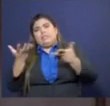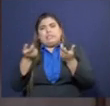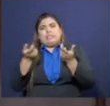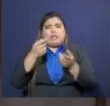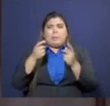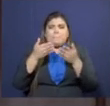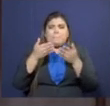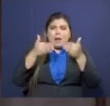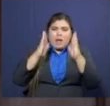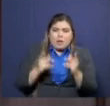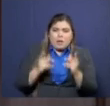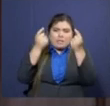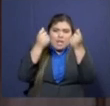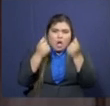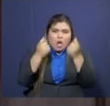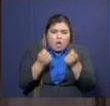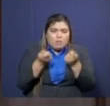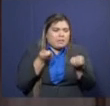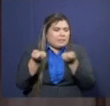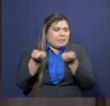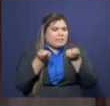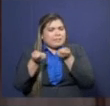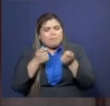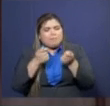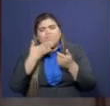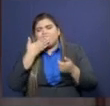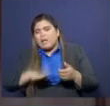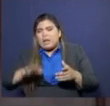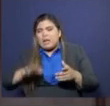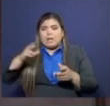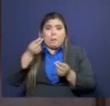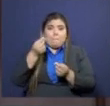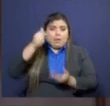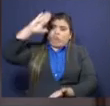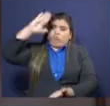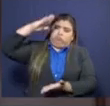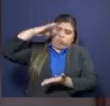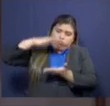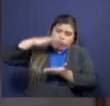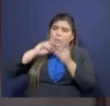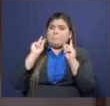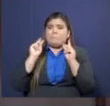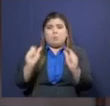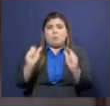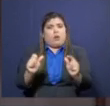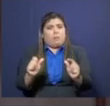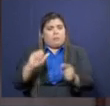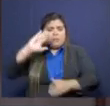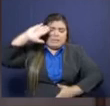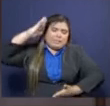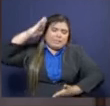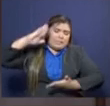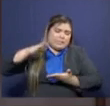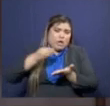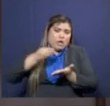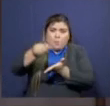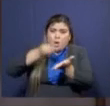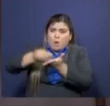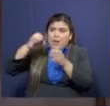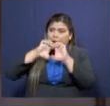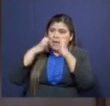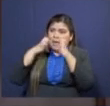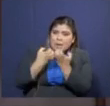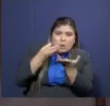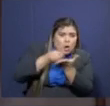públicas, trayendo una drástica reducción de los ingresos. Y en los 3 primeros meses de